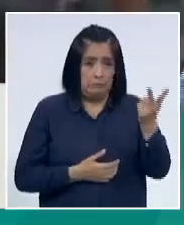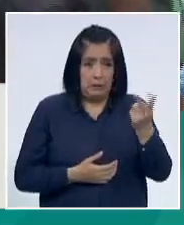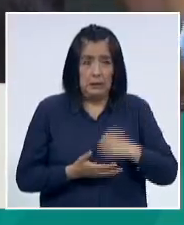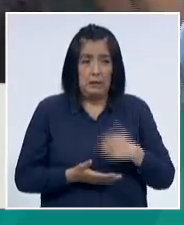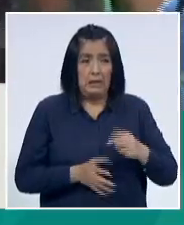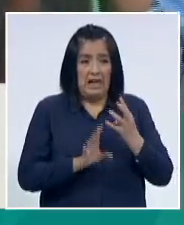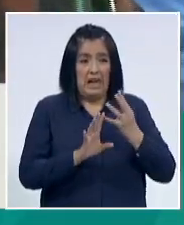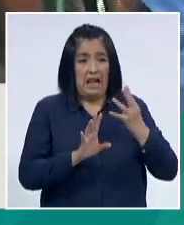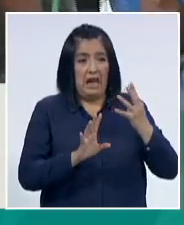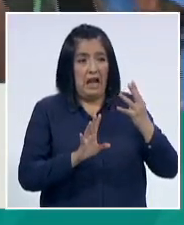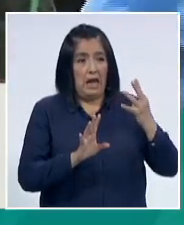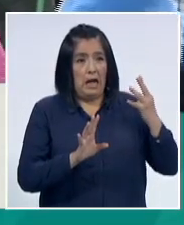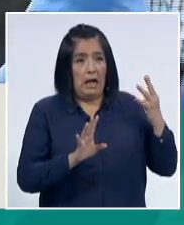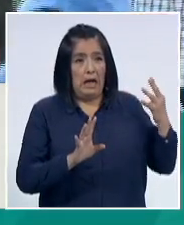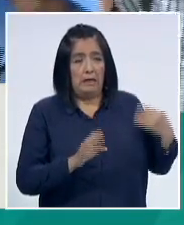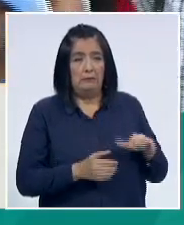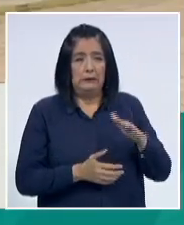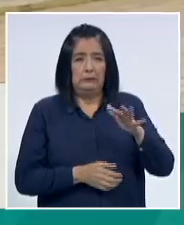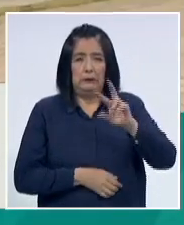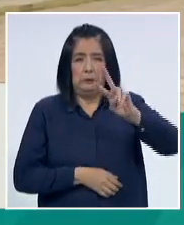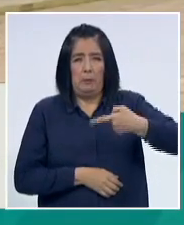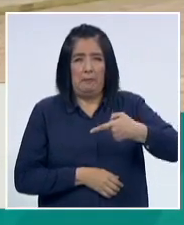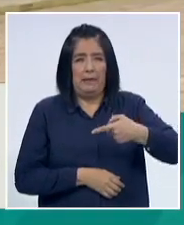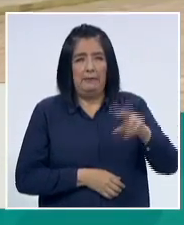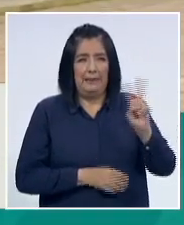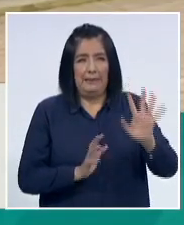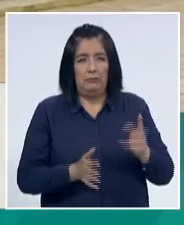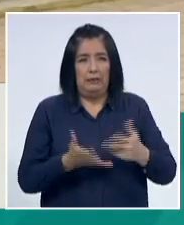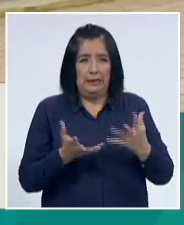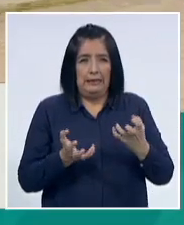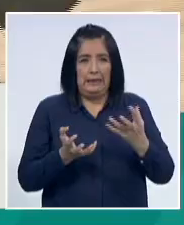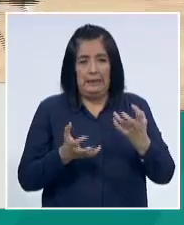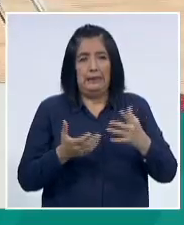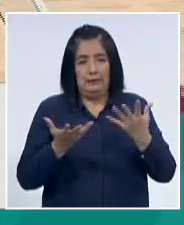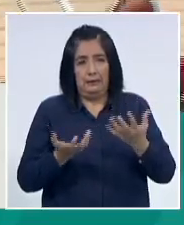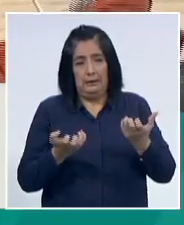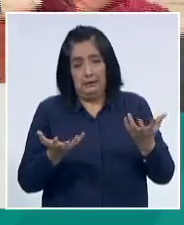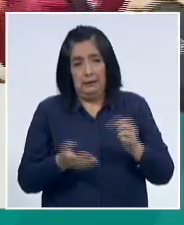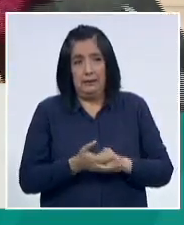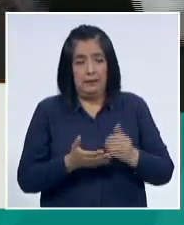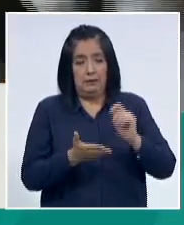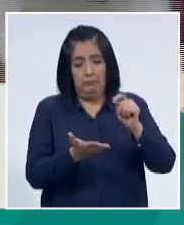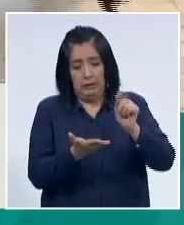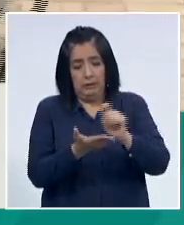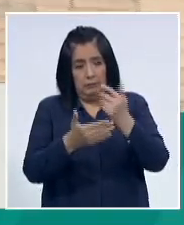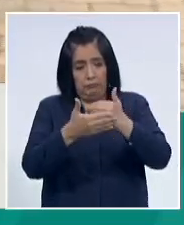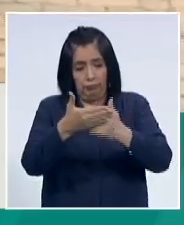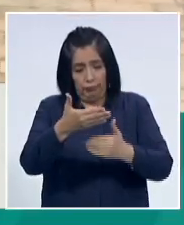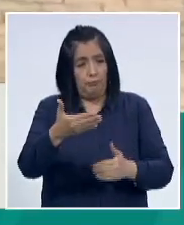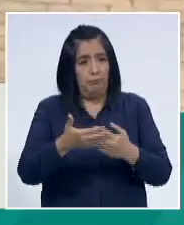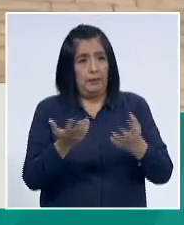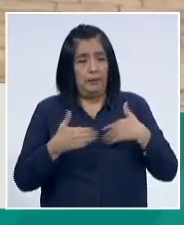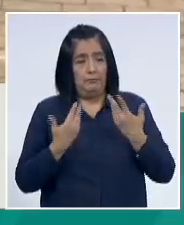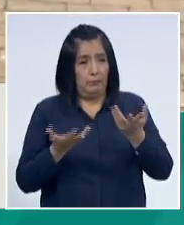cola es inmensa, que por lo menos son unos 2.000 venezolanos más que pretenden, que intentan registrarse en inmigraciones para poder